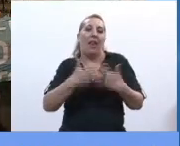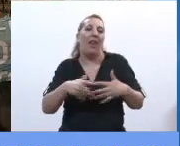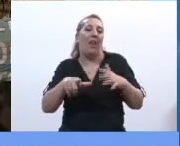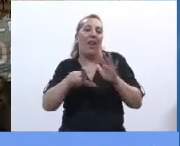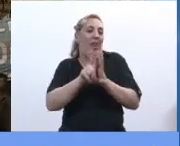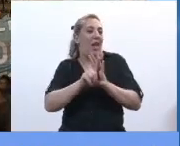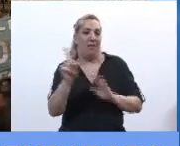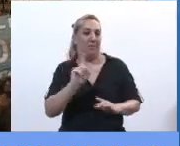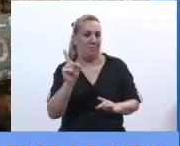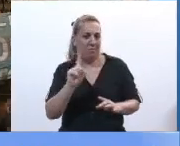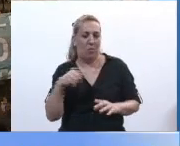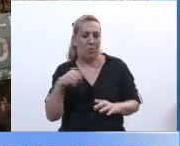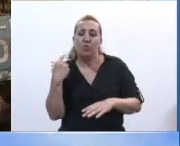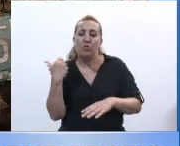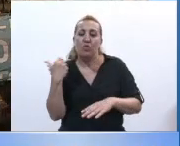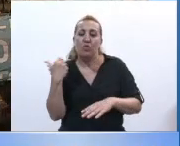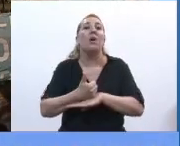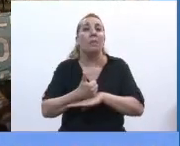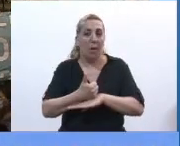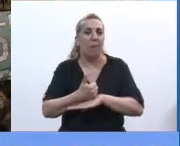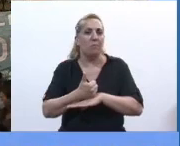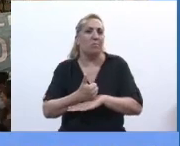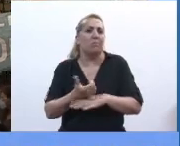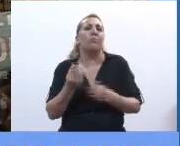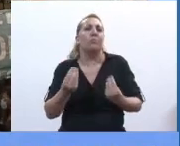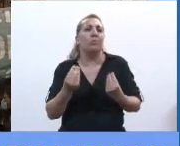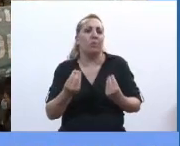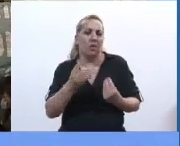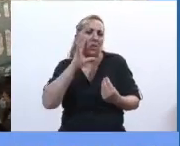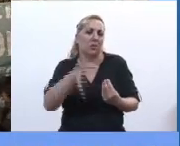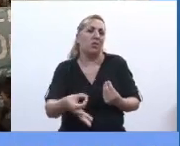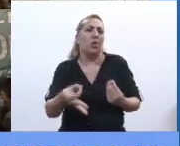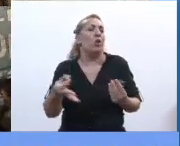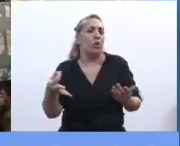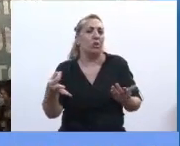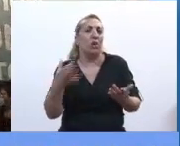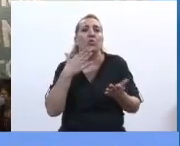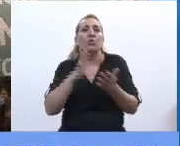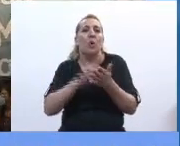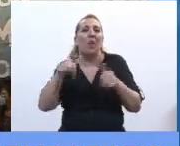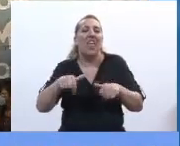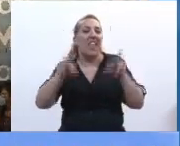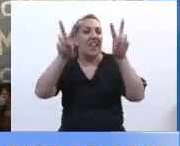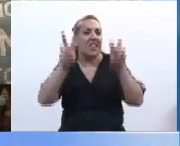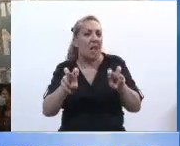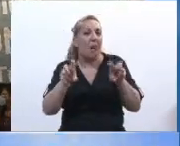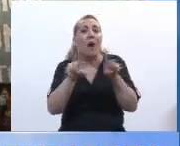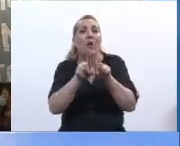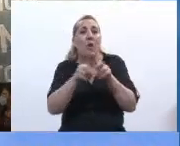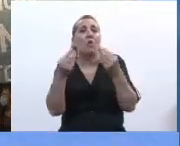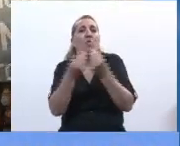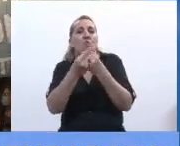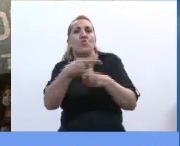estamos aquí porque todo yo palpable con respecto a este tema como tantos otros temas